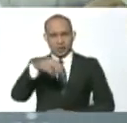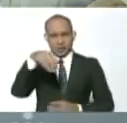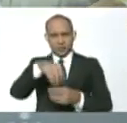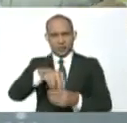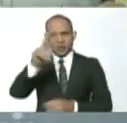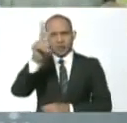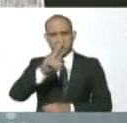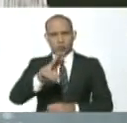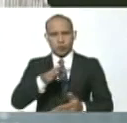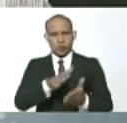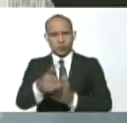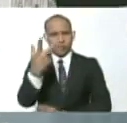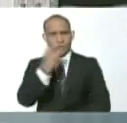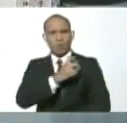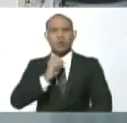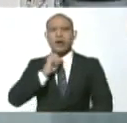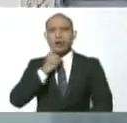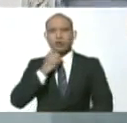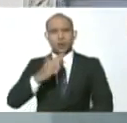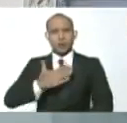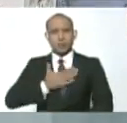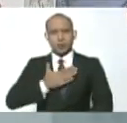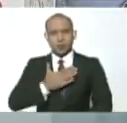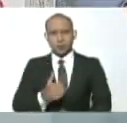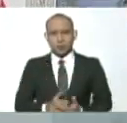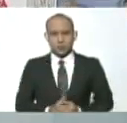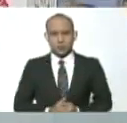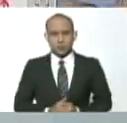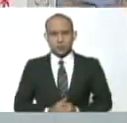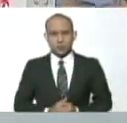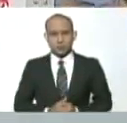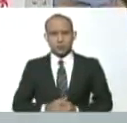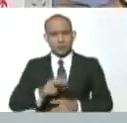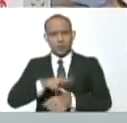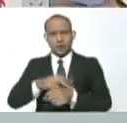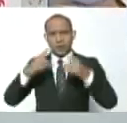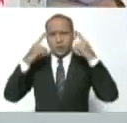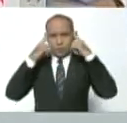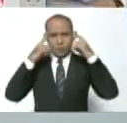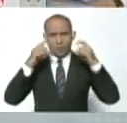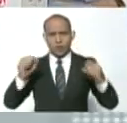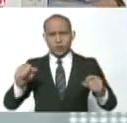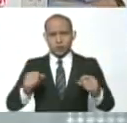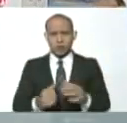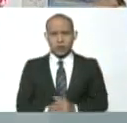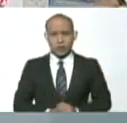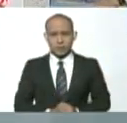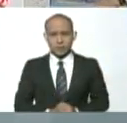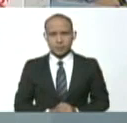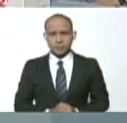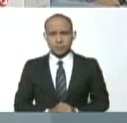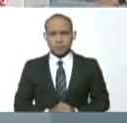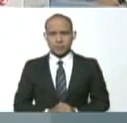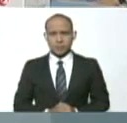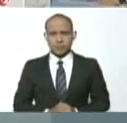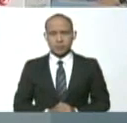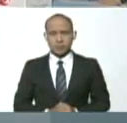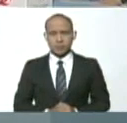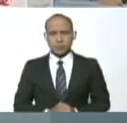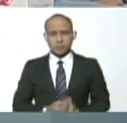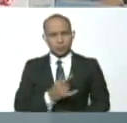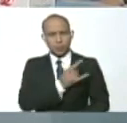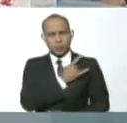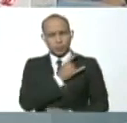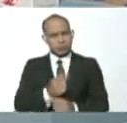la espoch nivel médica cirujana ingresada en la universidad nacional experimental de los llanos centrales